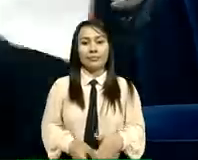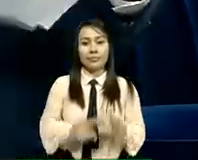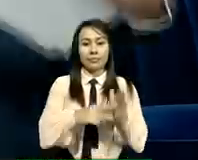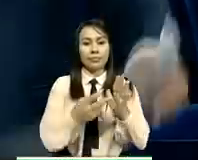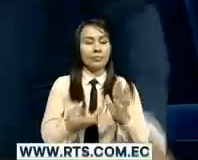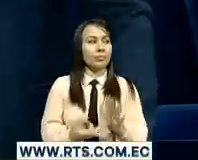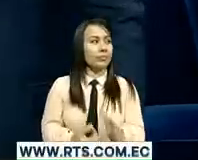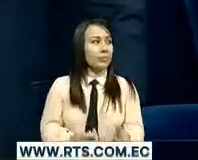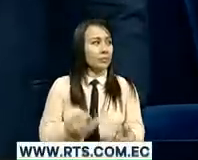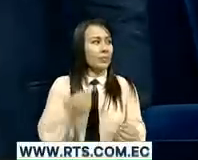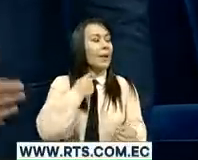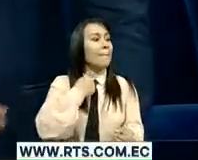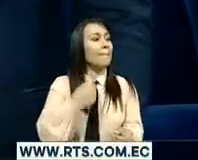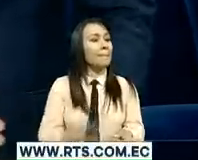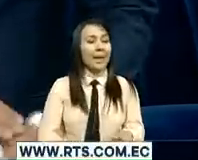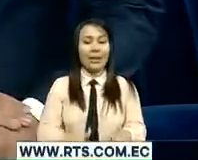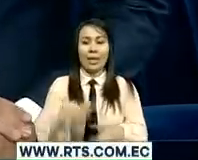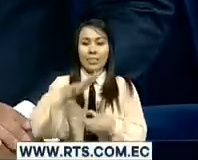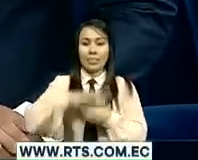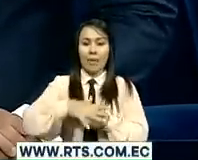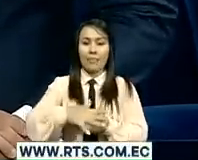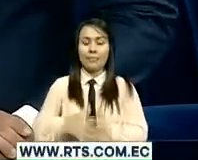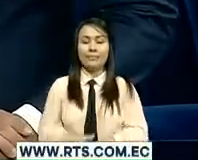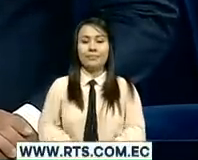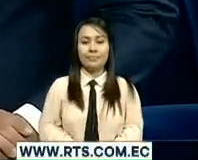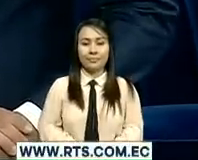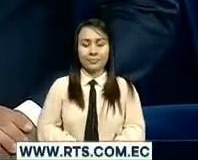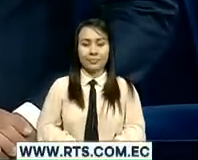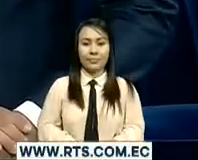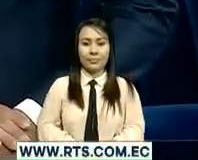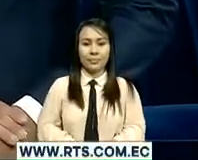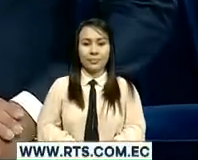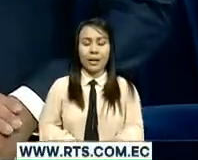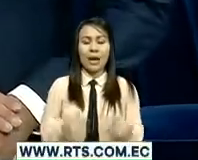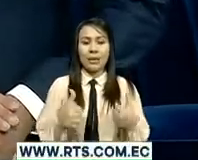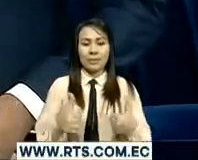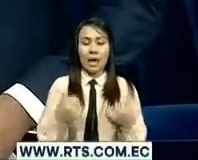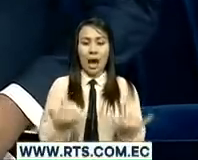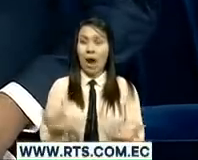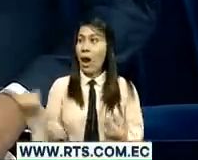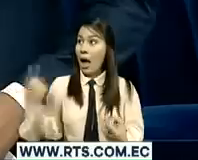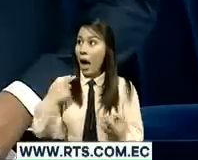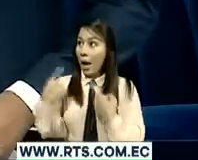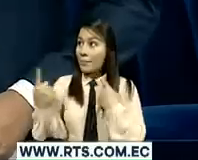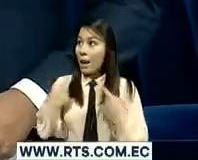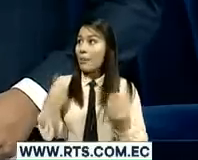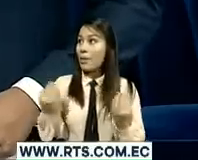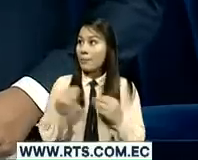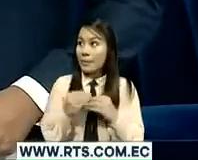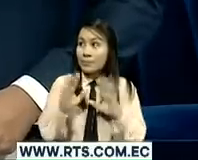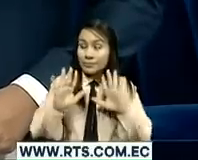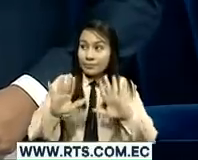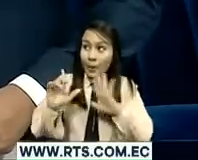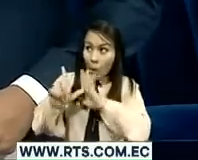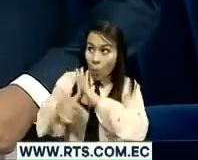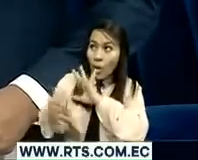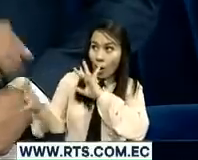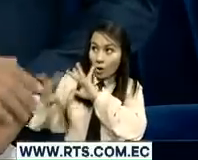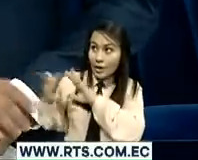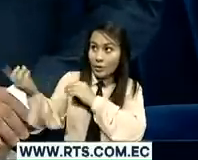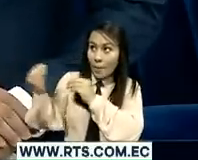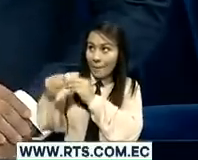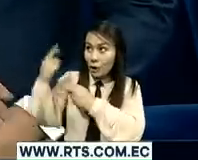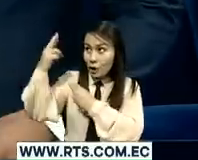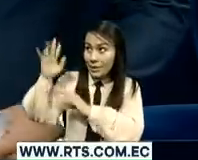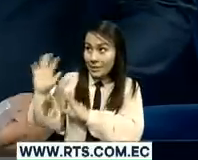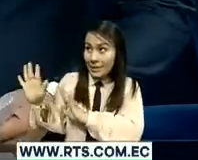entre comillas, a que se tape esas alcantarillas. Muy bien, mi querido José, en cualquier momento vamos a ampliar la información